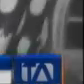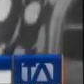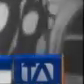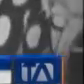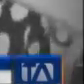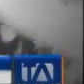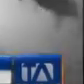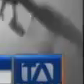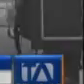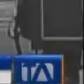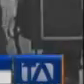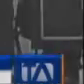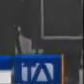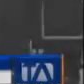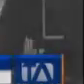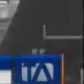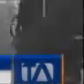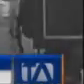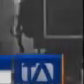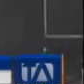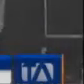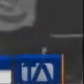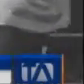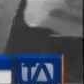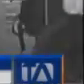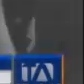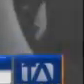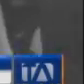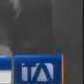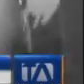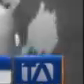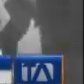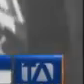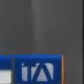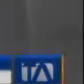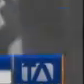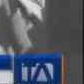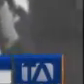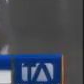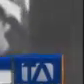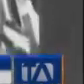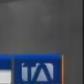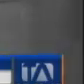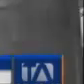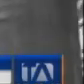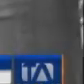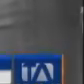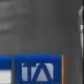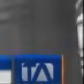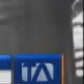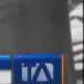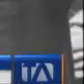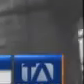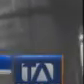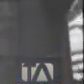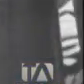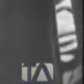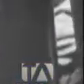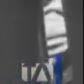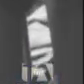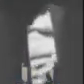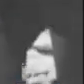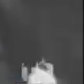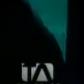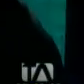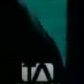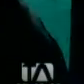sexual mientras se movilizan en el transporte público de la capital. Por favor, sus comentarios, denuncias, inclusive a través de nuestra cuenta de